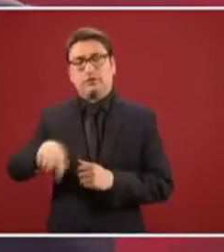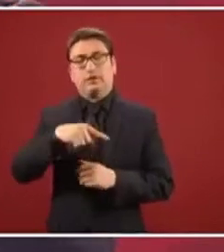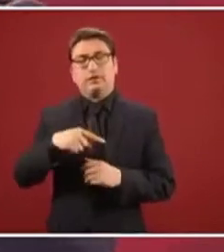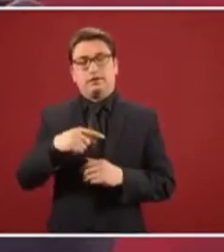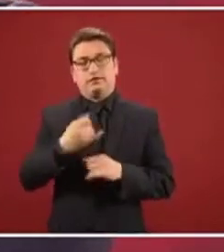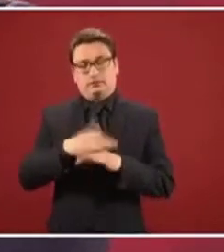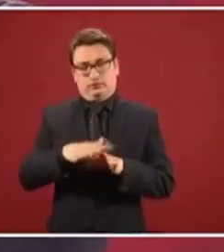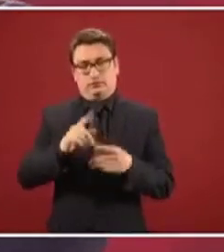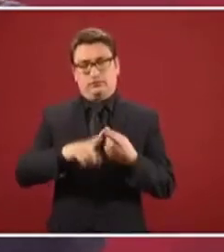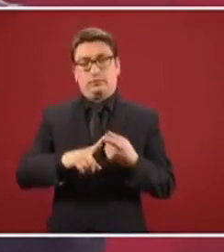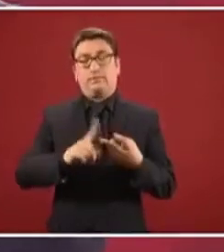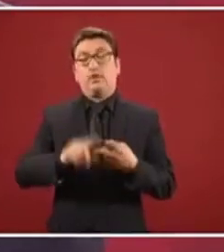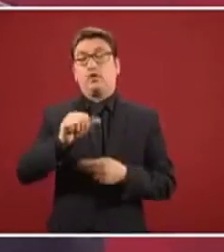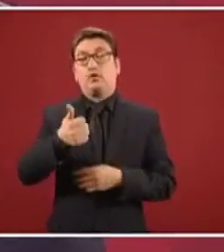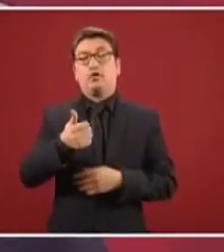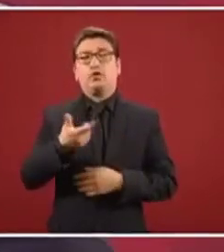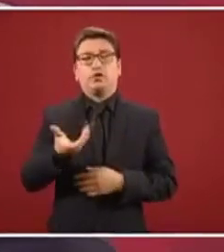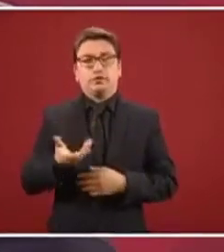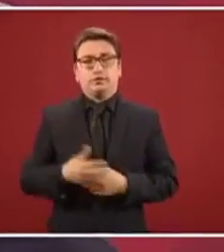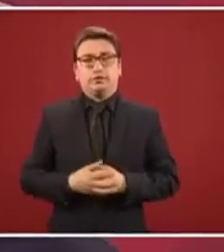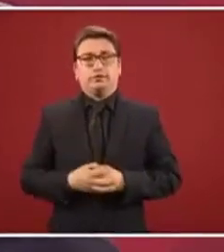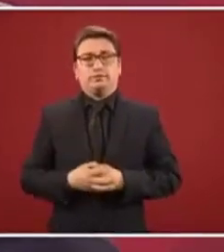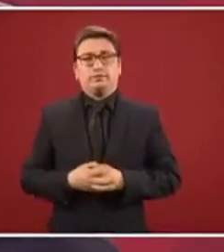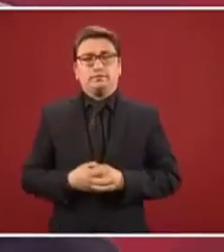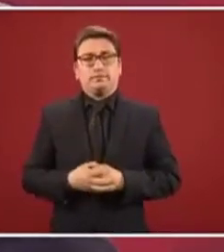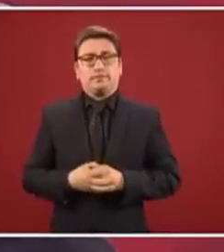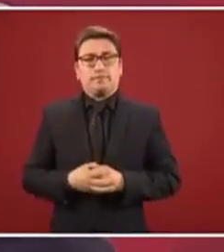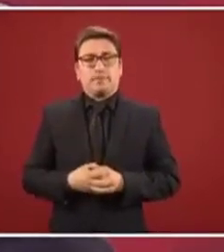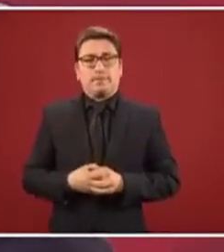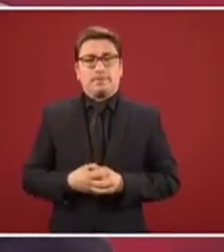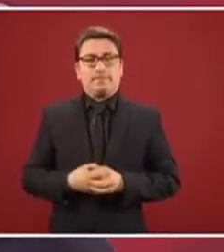dato importante. Segundo, sí hubo una